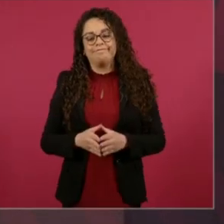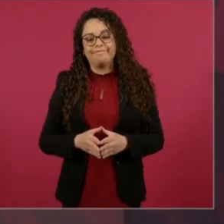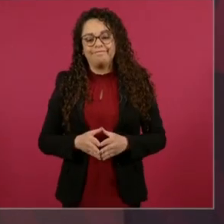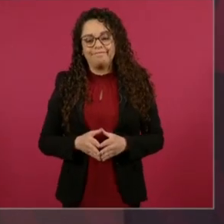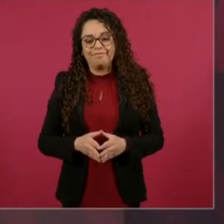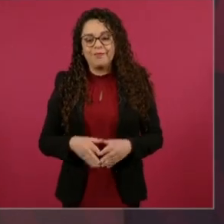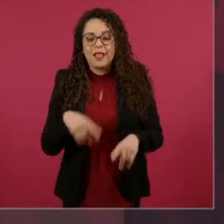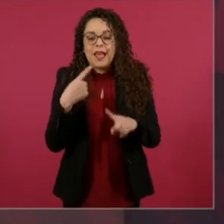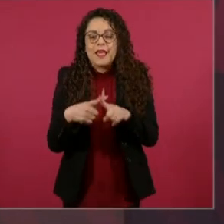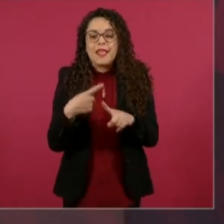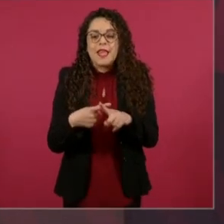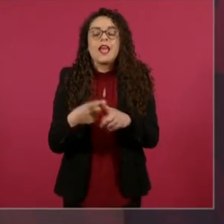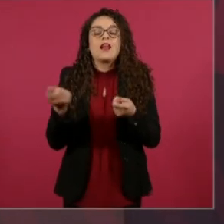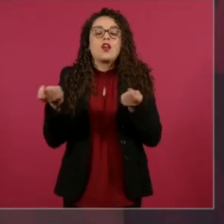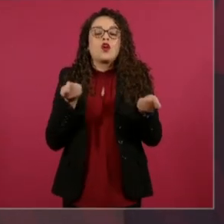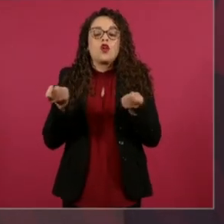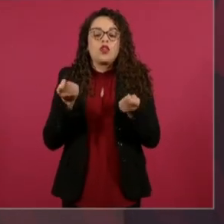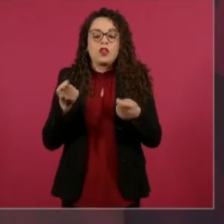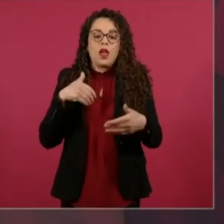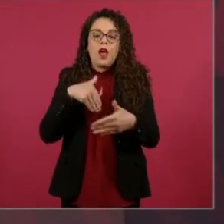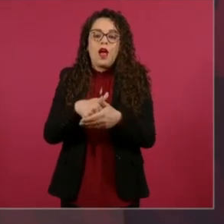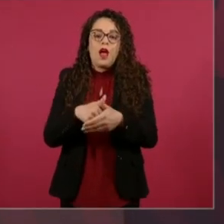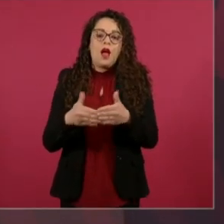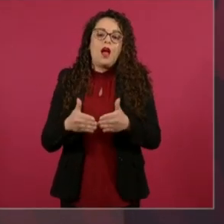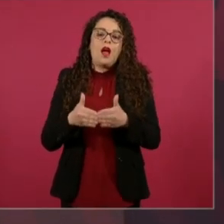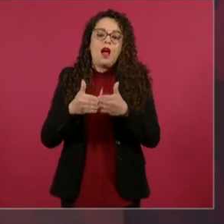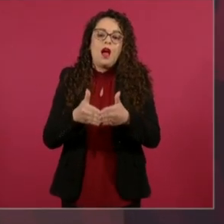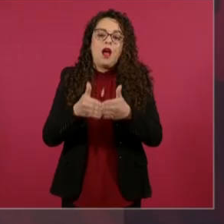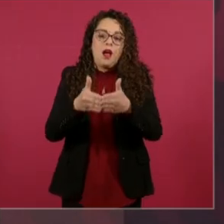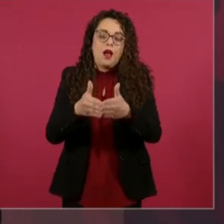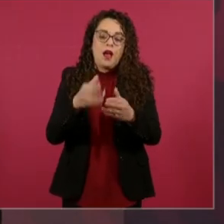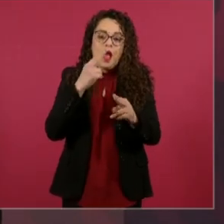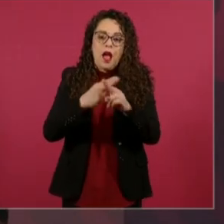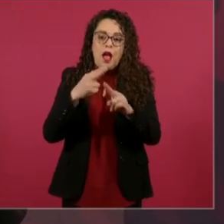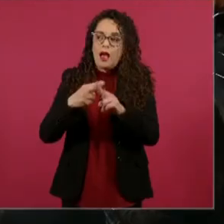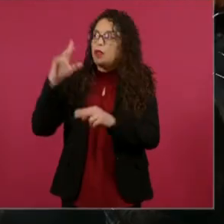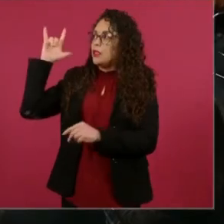¿Quiénes controlaban los puertos? ¿Quiénes controlaban los aeropuertos?